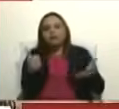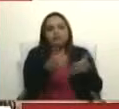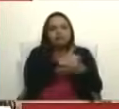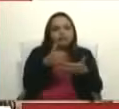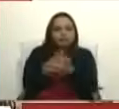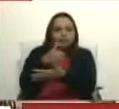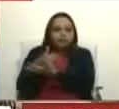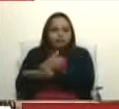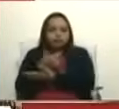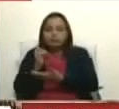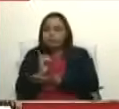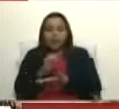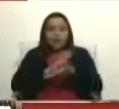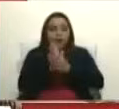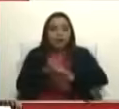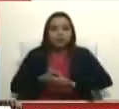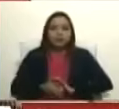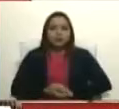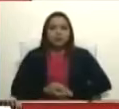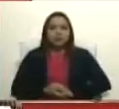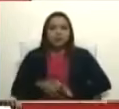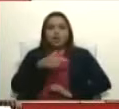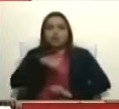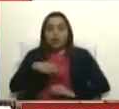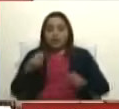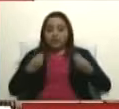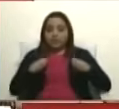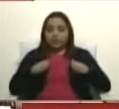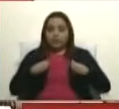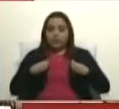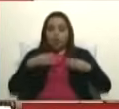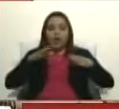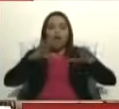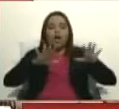Que estarían desaparecidos. Nosotros lo vivimos el 11 de abril.